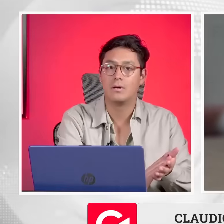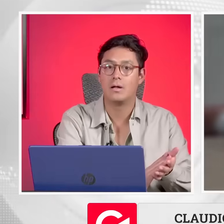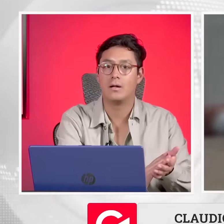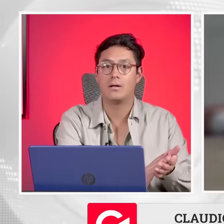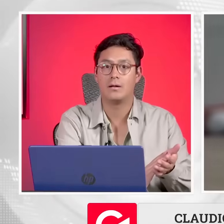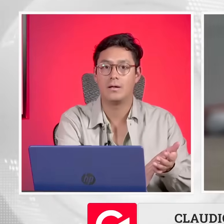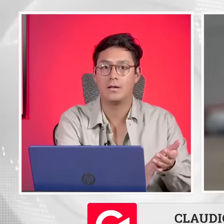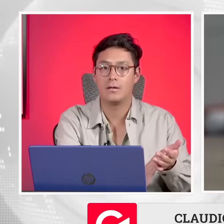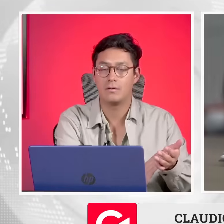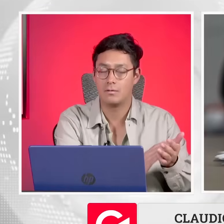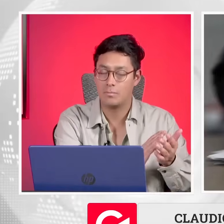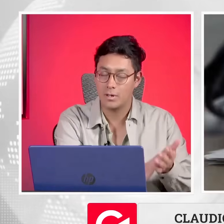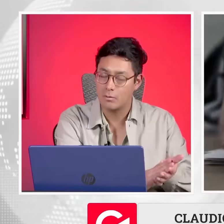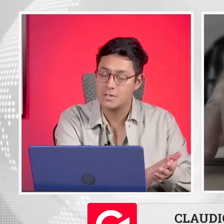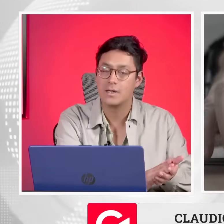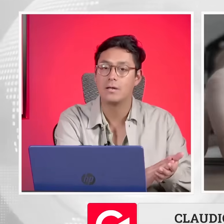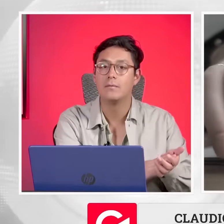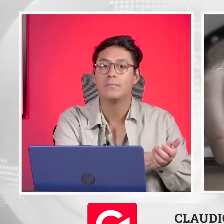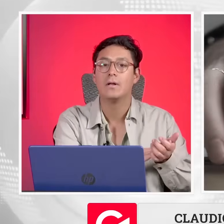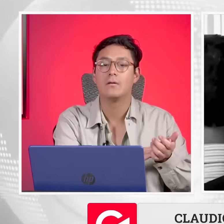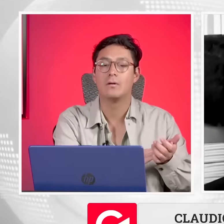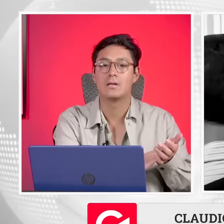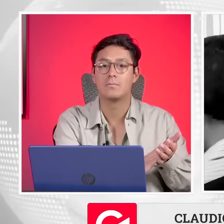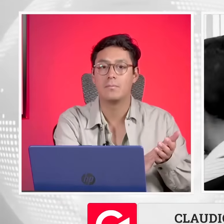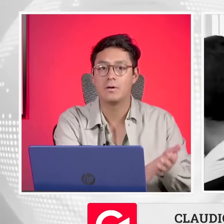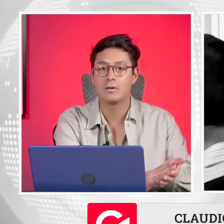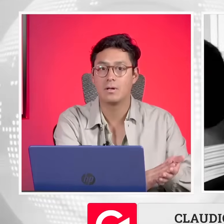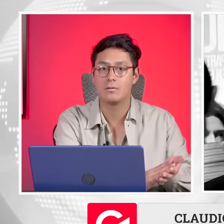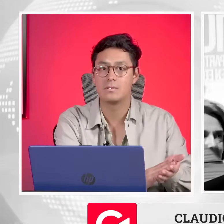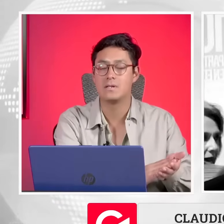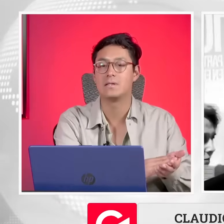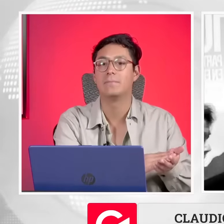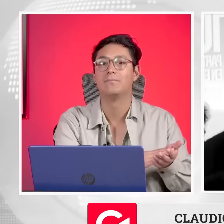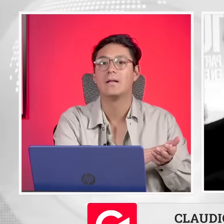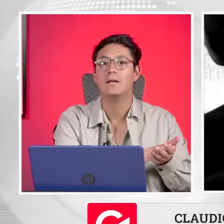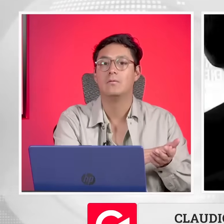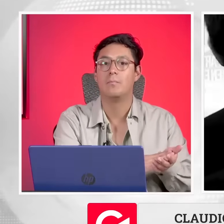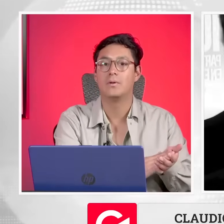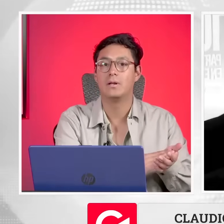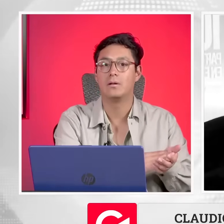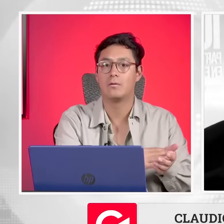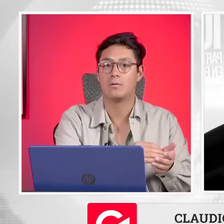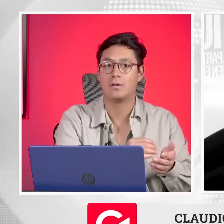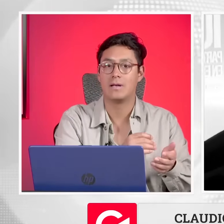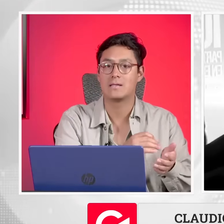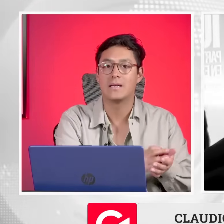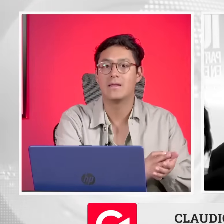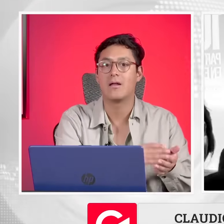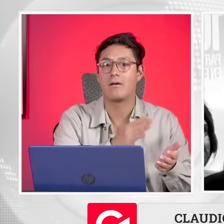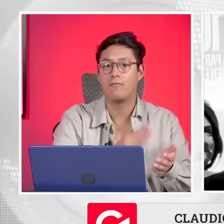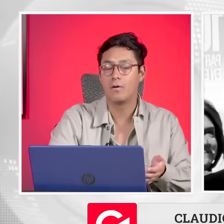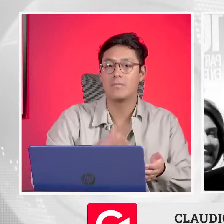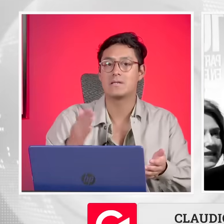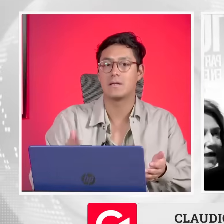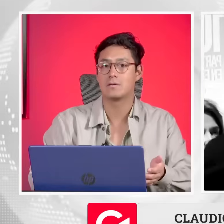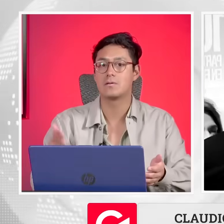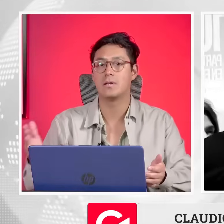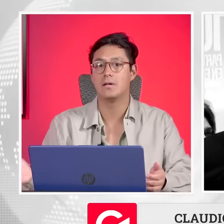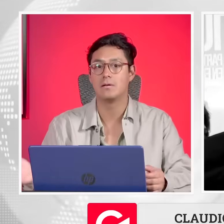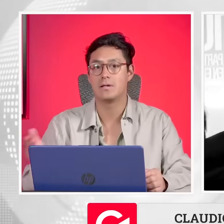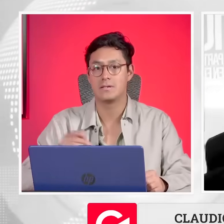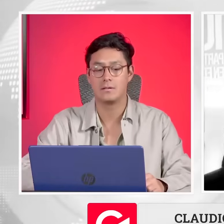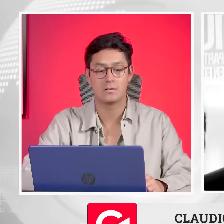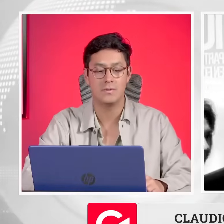pudieron con el Poder Judicial, con la Suprema Corte de Justicia, no han podido con la serie de reformas que